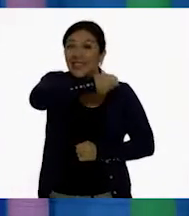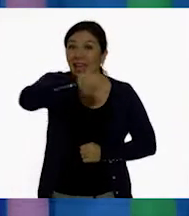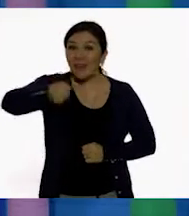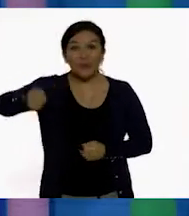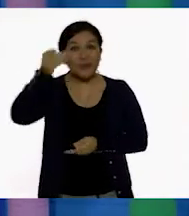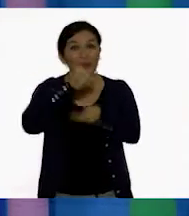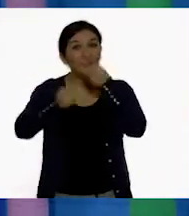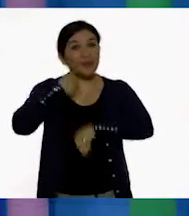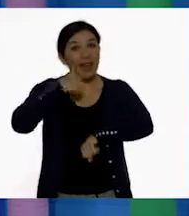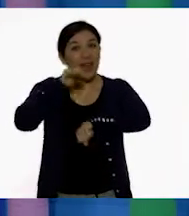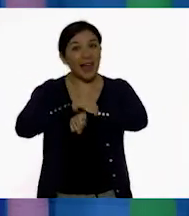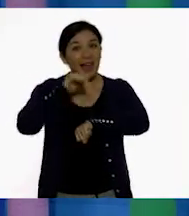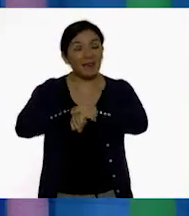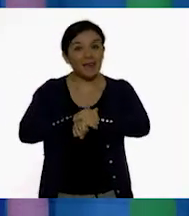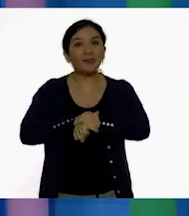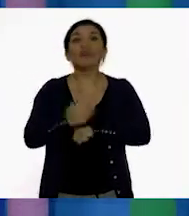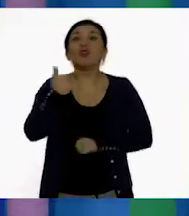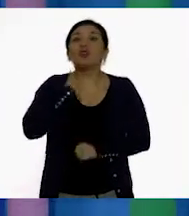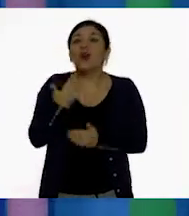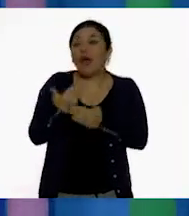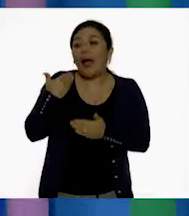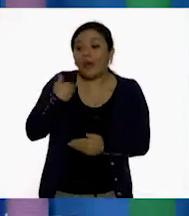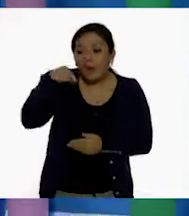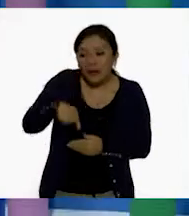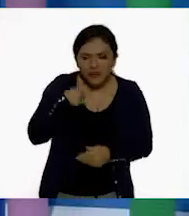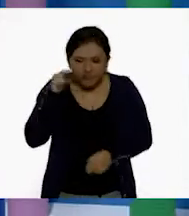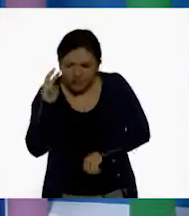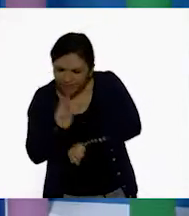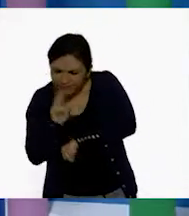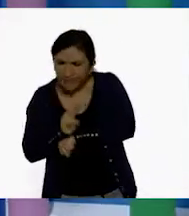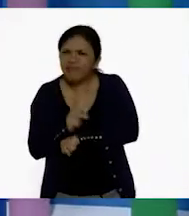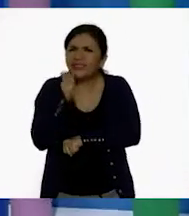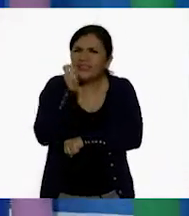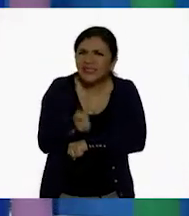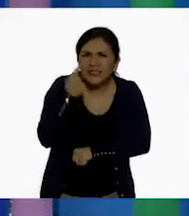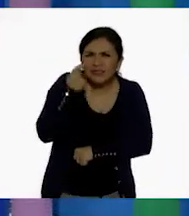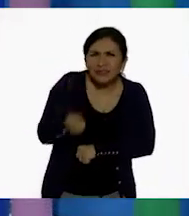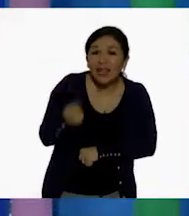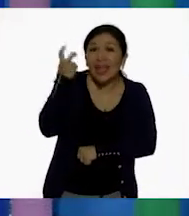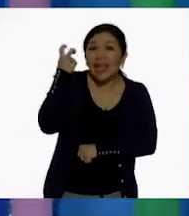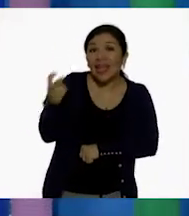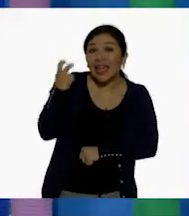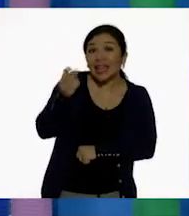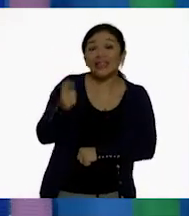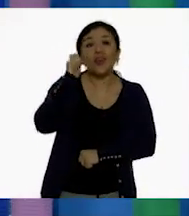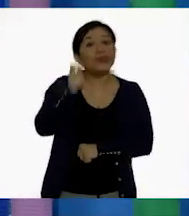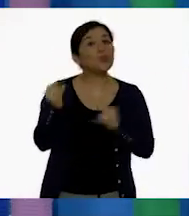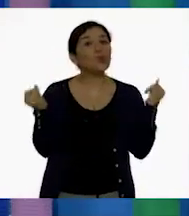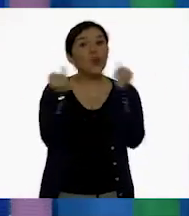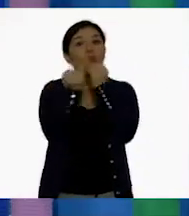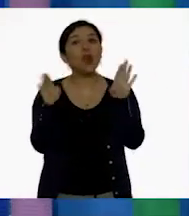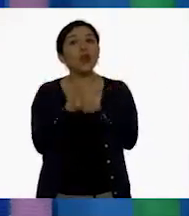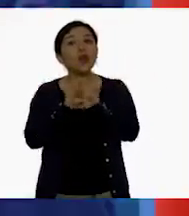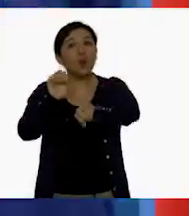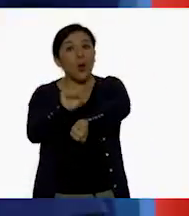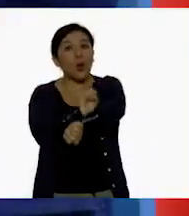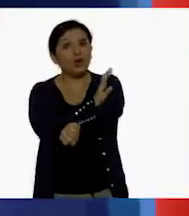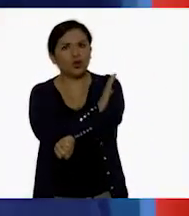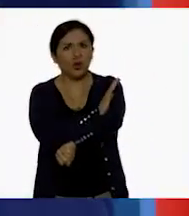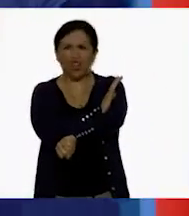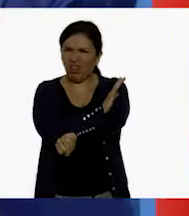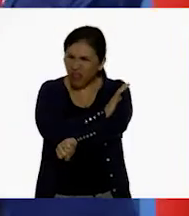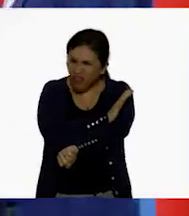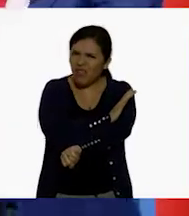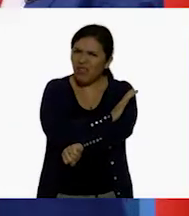amigos! Es que estábamos checando porque, mira, estas cosas son como las emociones. ¿Ah? Sí,